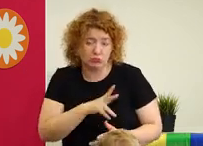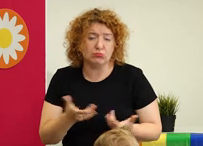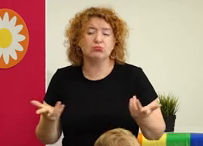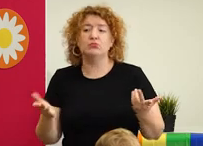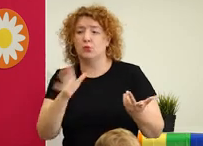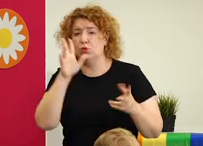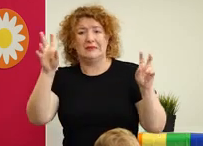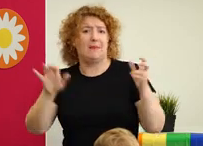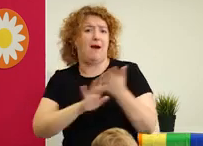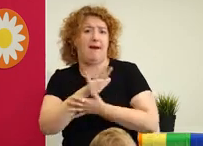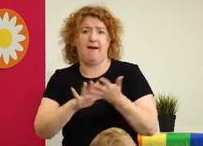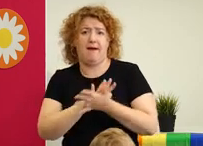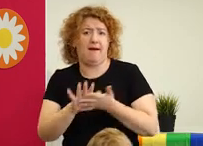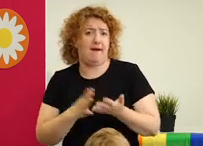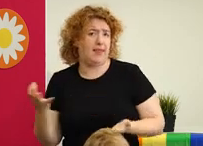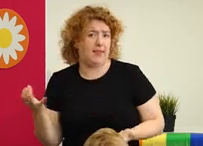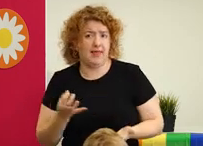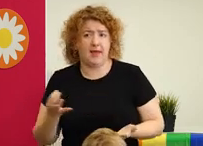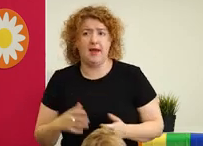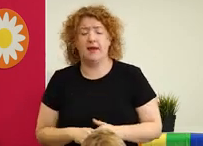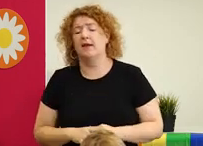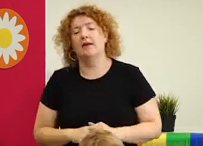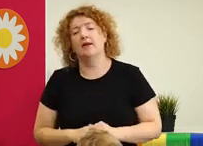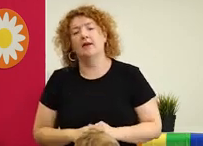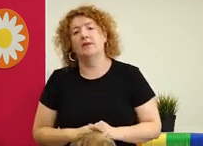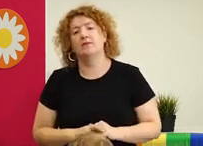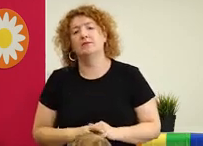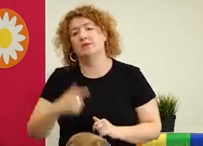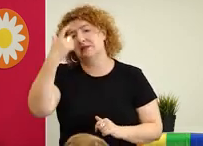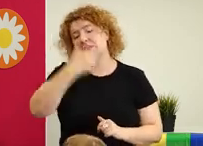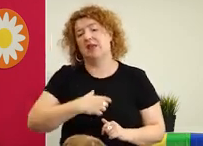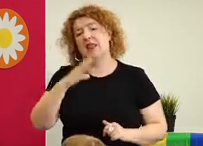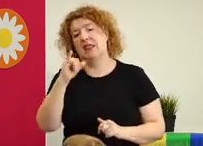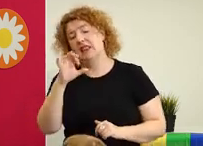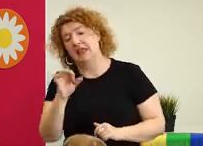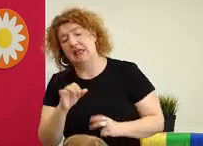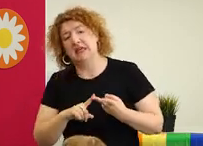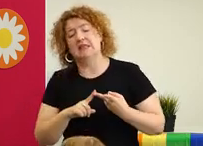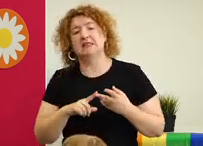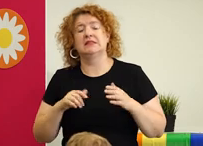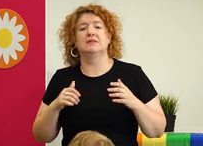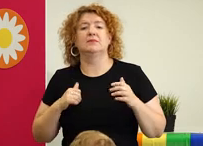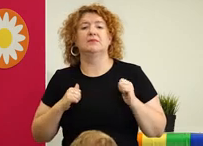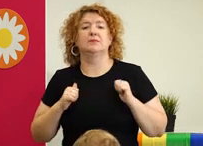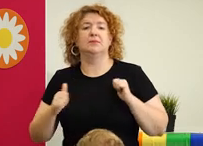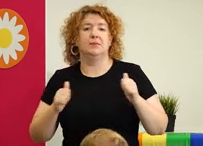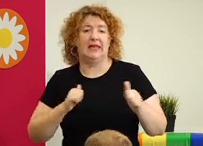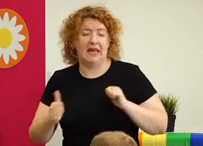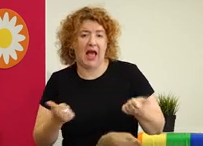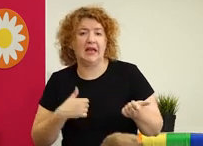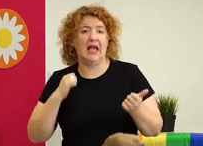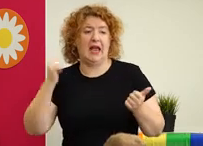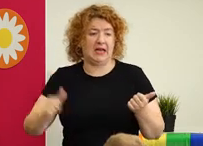importantes a destacar y poner, porque claro, si yo soy una persona cis, binaria, rica,